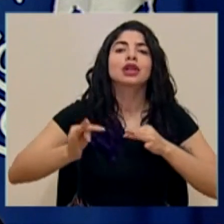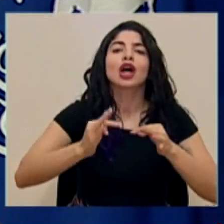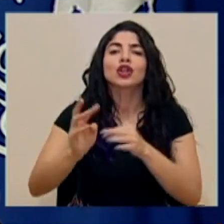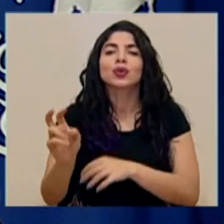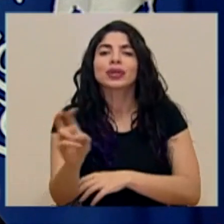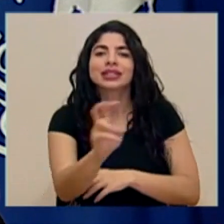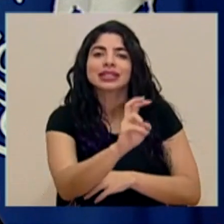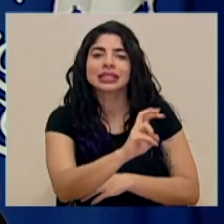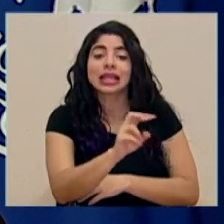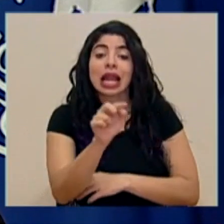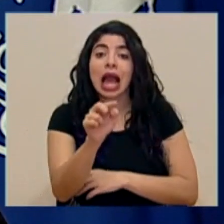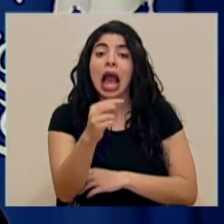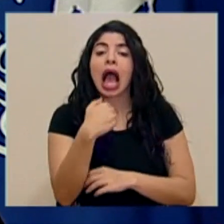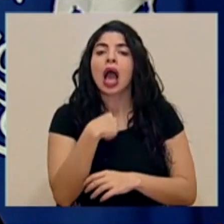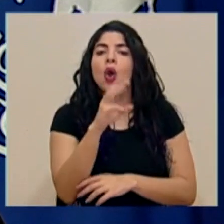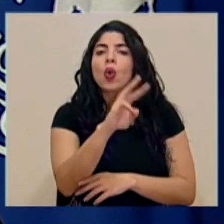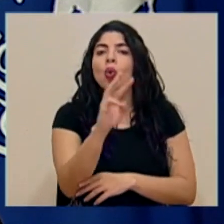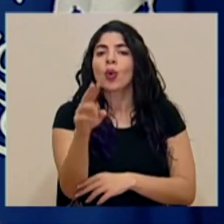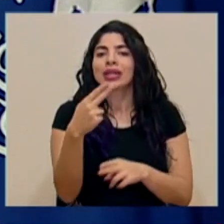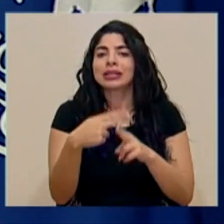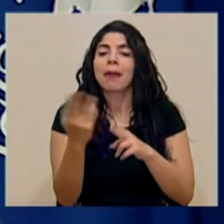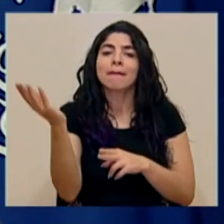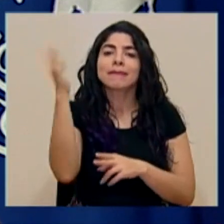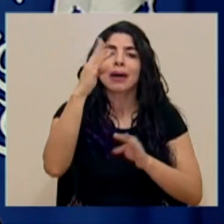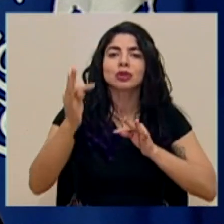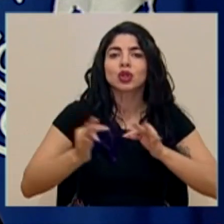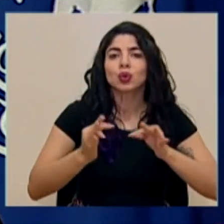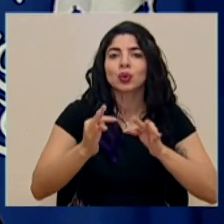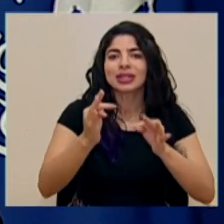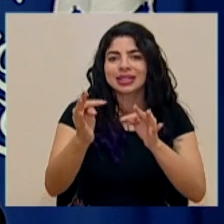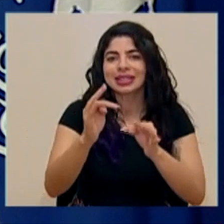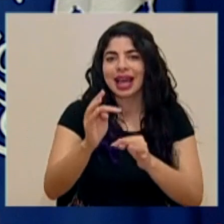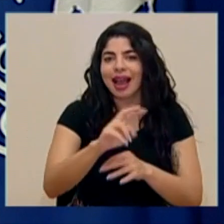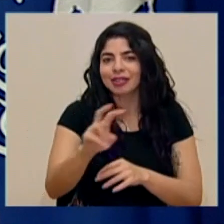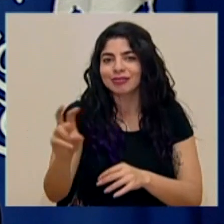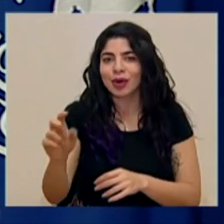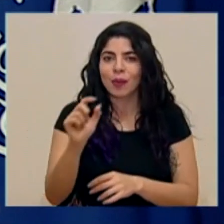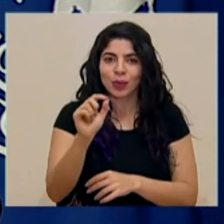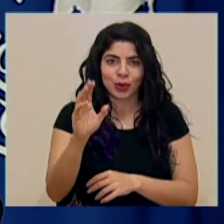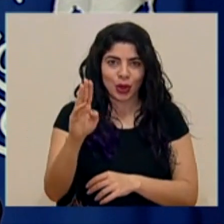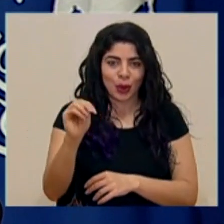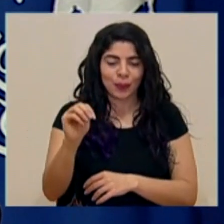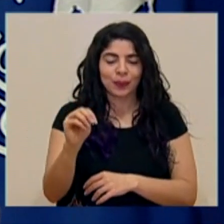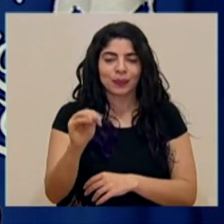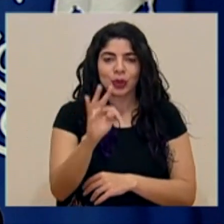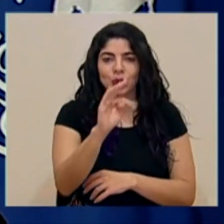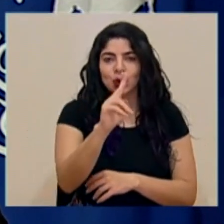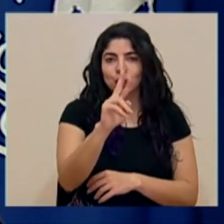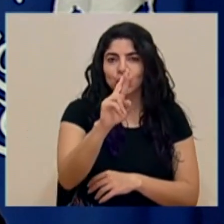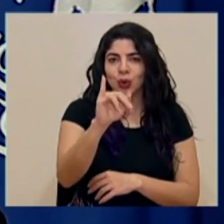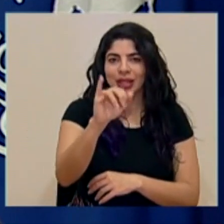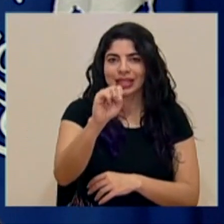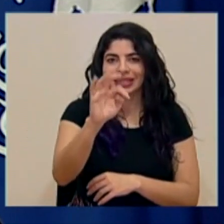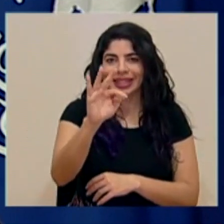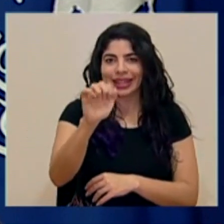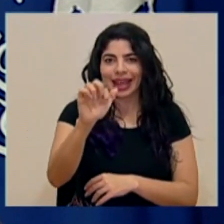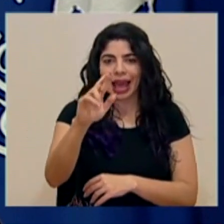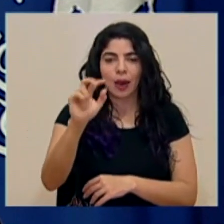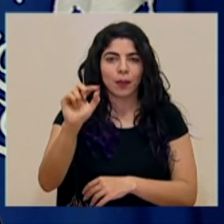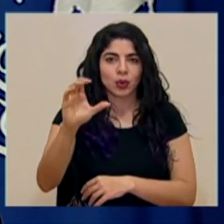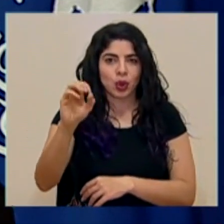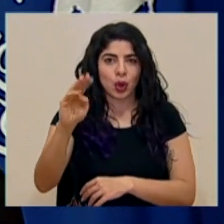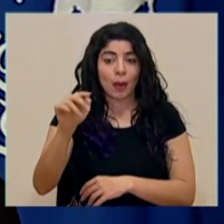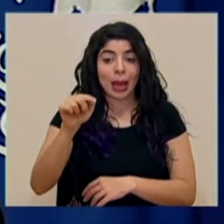que incluye un sitio web, vamosaturistear.com, que va a estar vigente durante todo el año